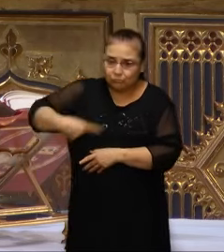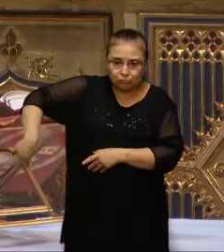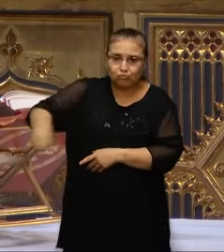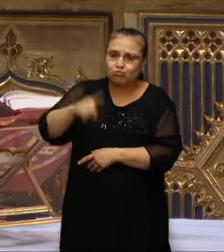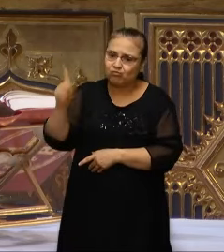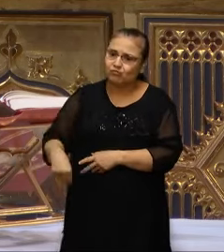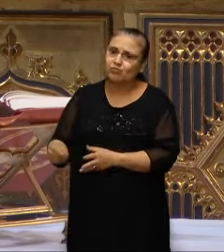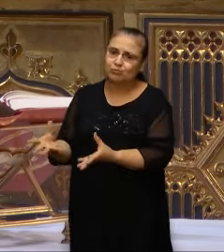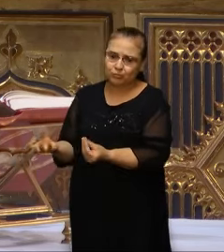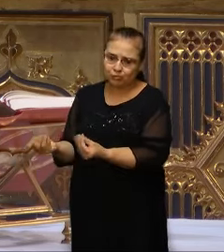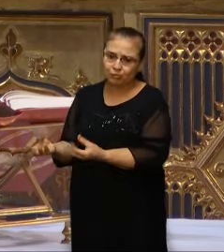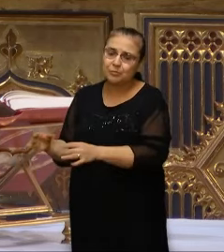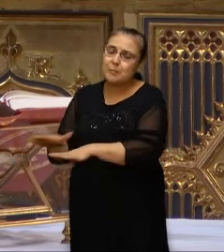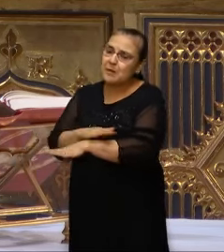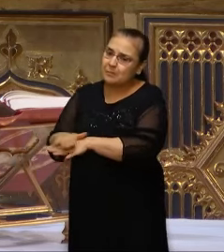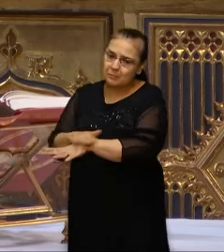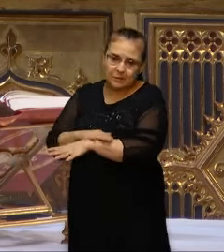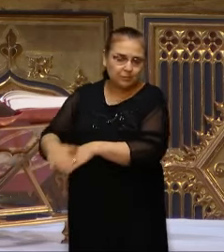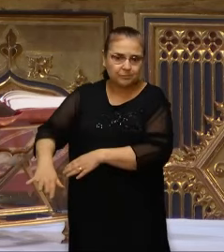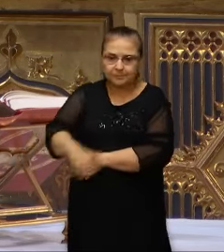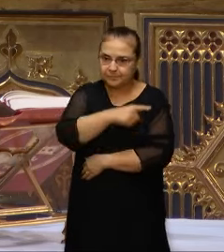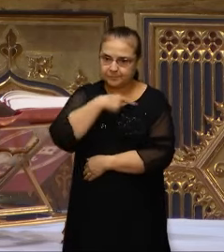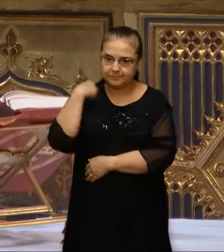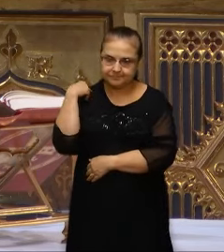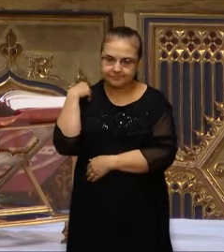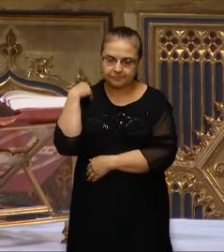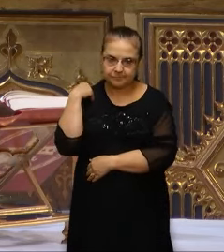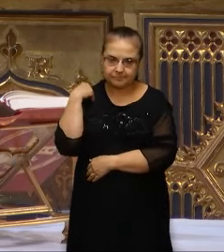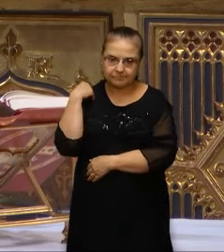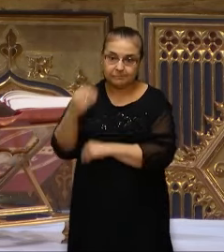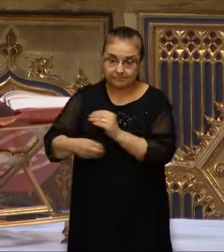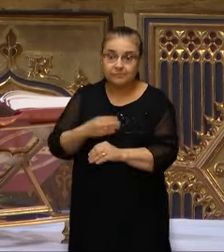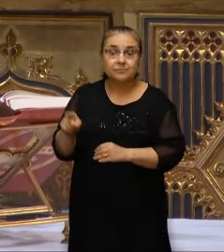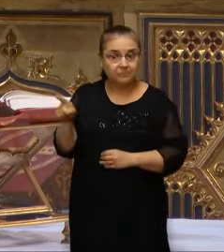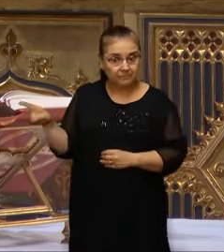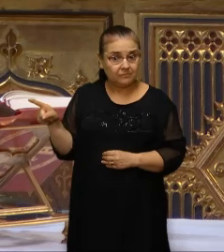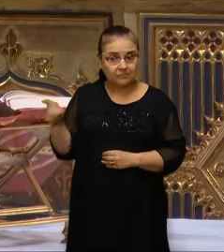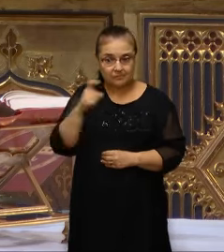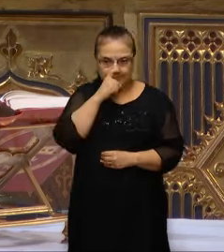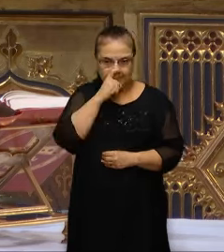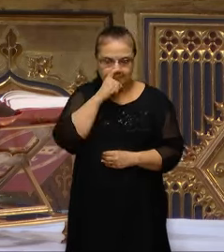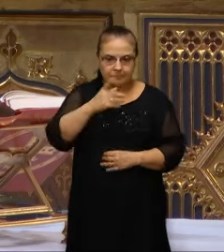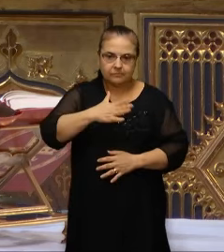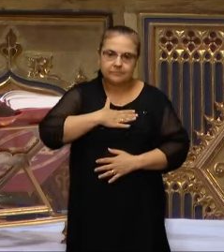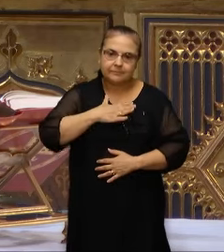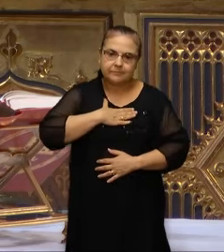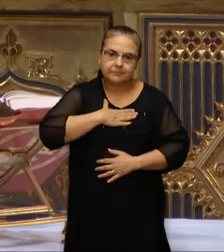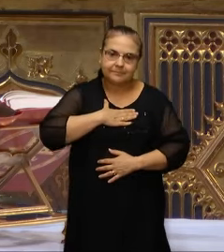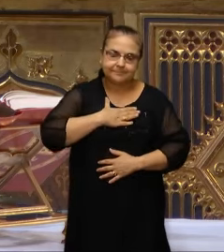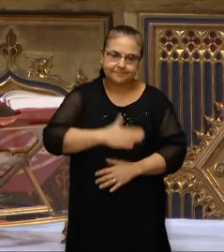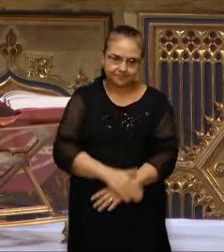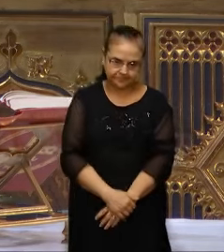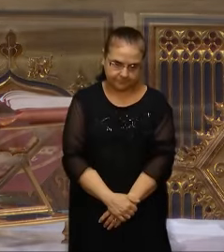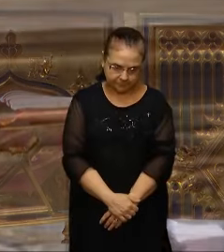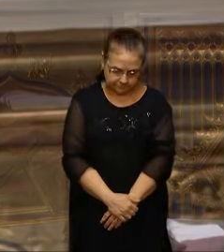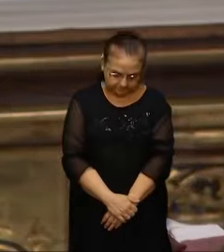derramada por vosotros y por muchos perdón de los pecados haced esto en conmemoración